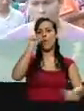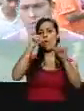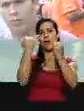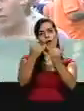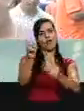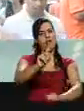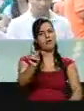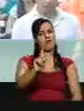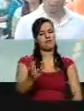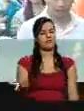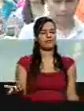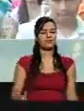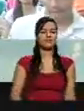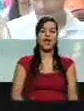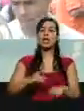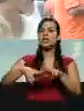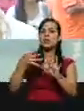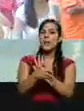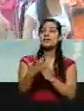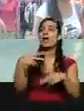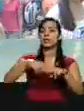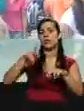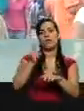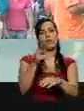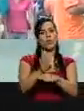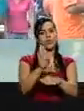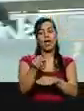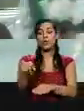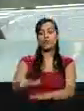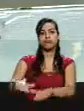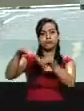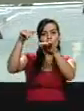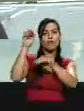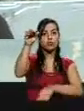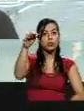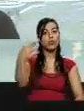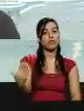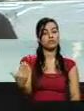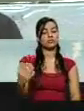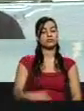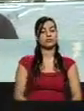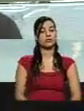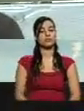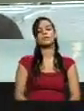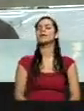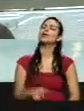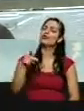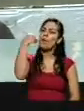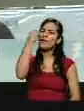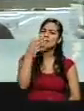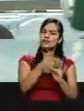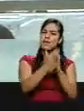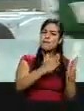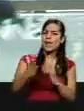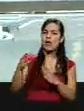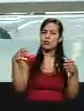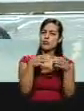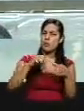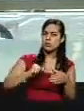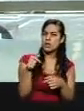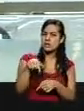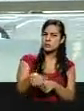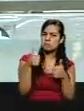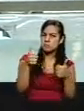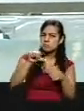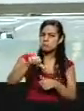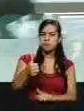en los niños. En los niños, que lo cuiden muchísimo porque es el futuro de nosotros. ¿Qué le parece el operativo desplegado por la Policía Nacional aquí en el Terminal de la Bandera? Sí,